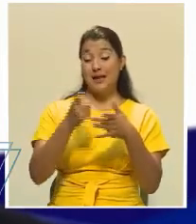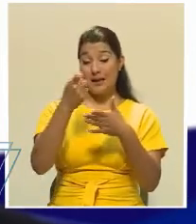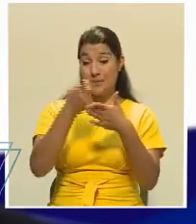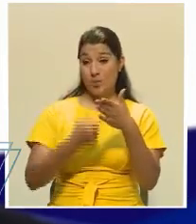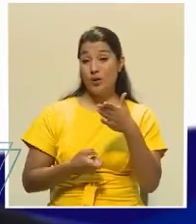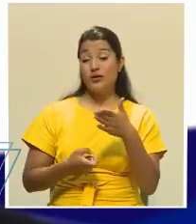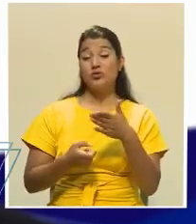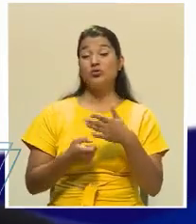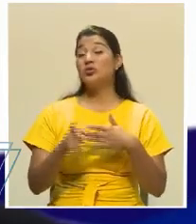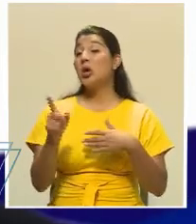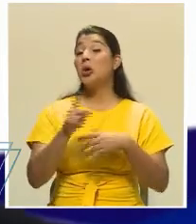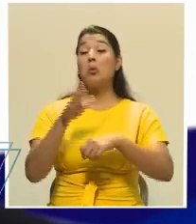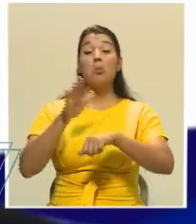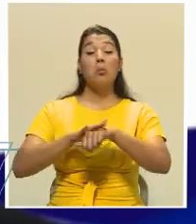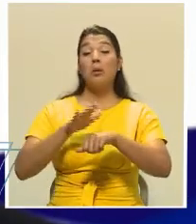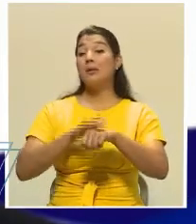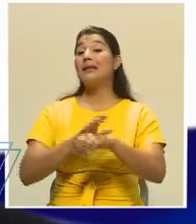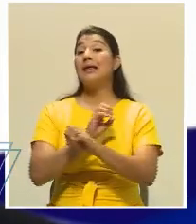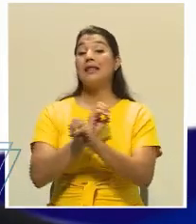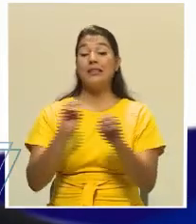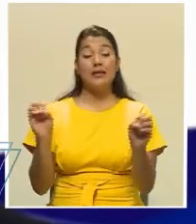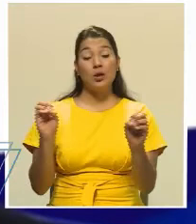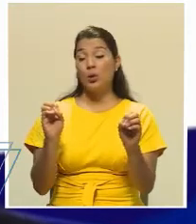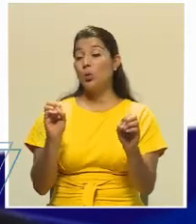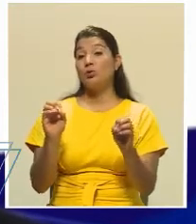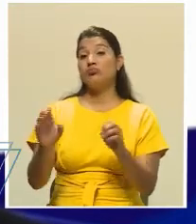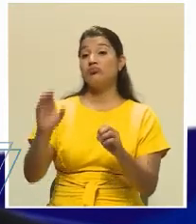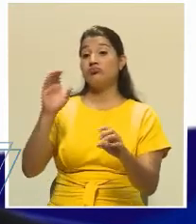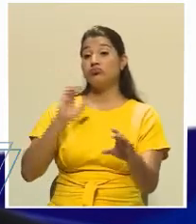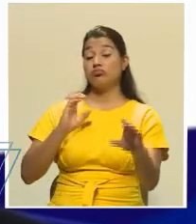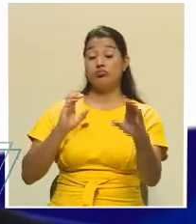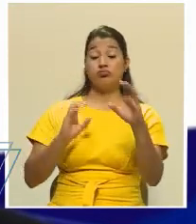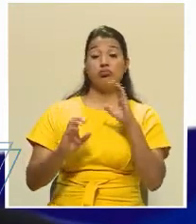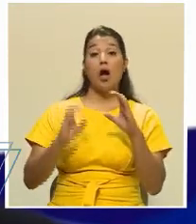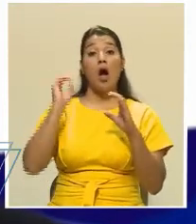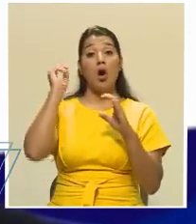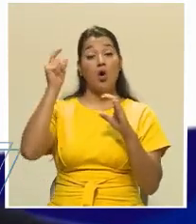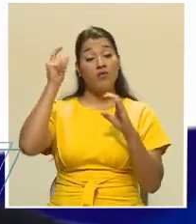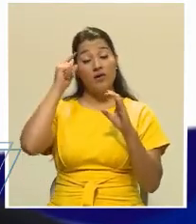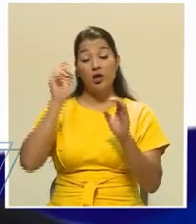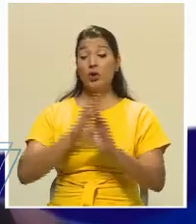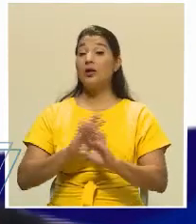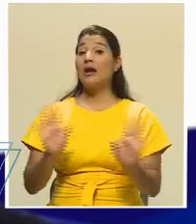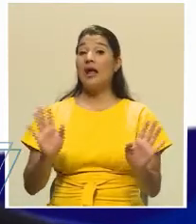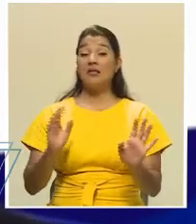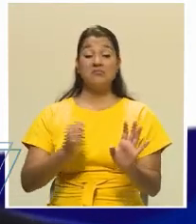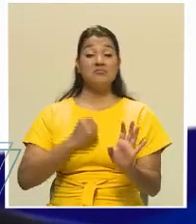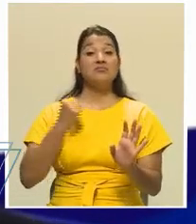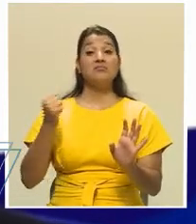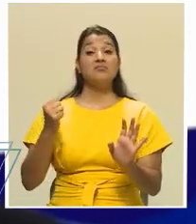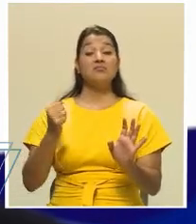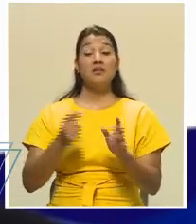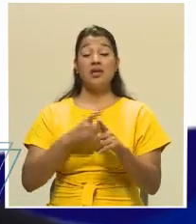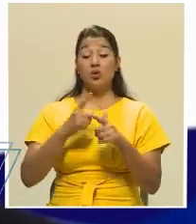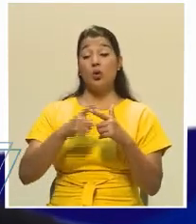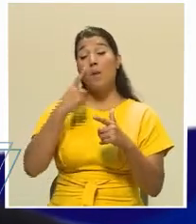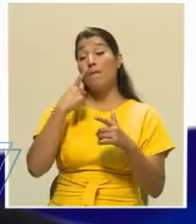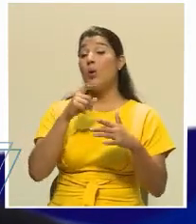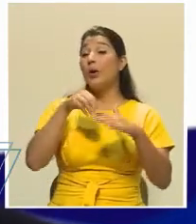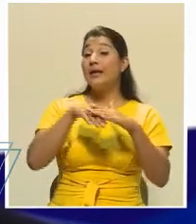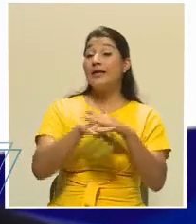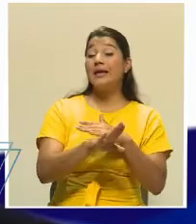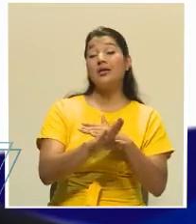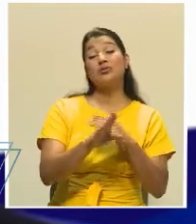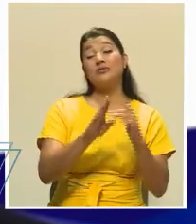que no están generando mayor retribución al Estado costarricense. En fin, por el lado del ingreso hay